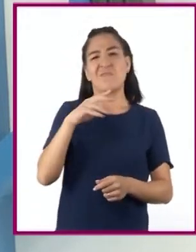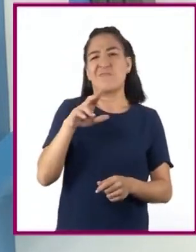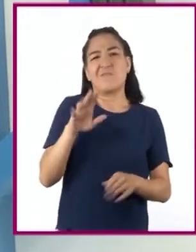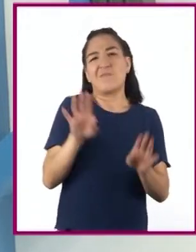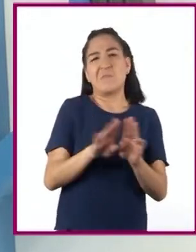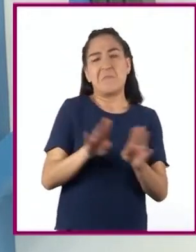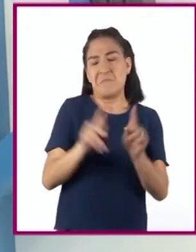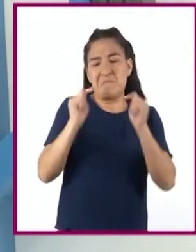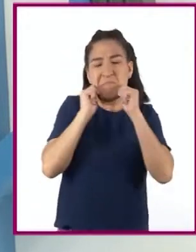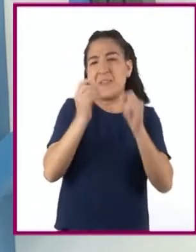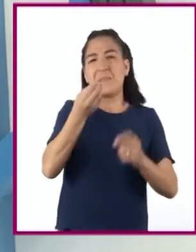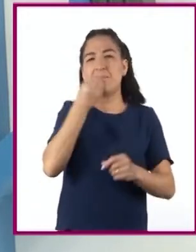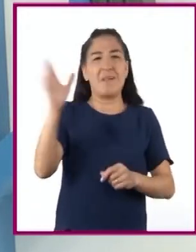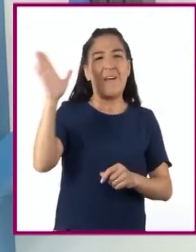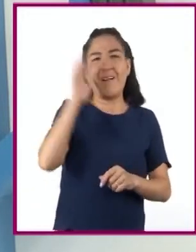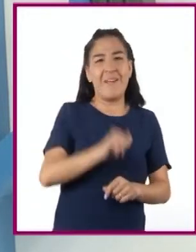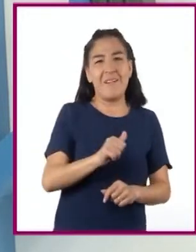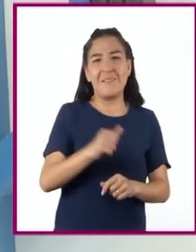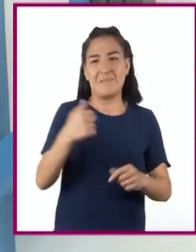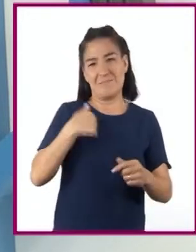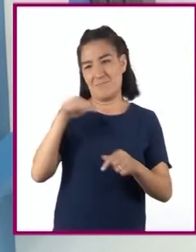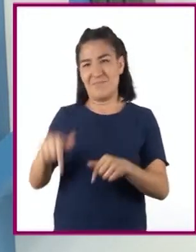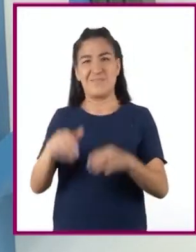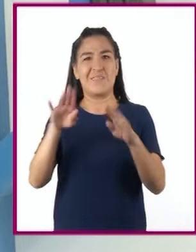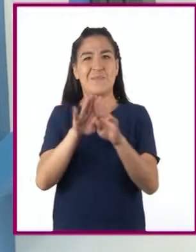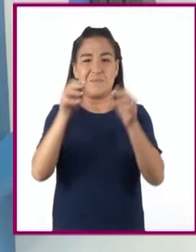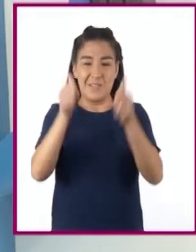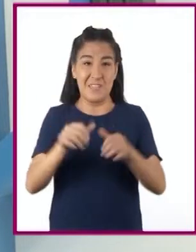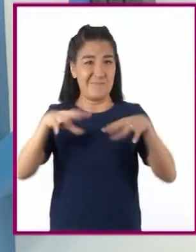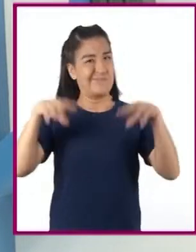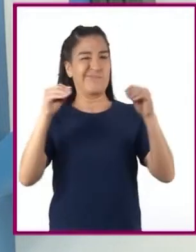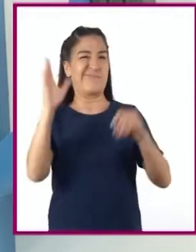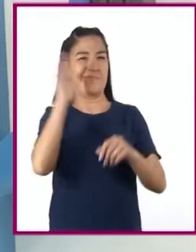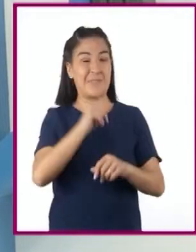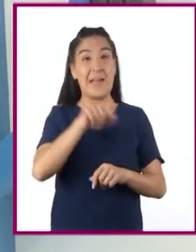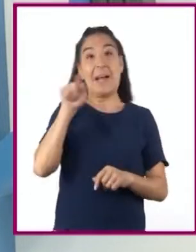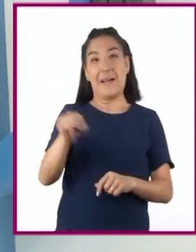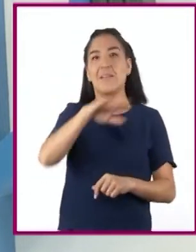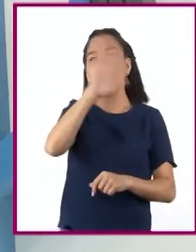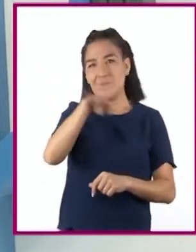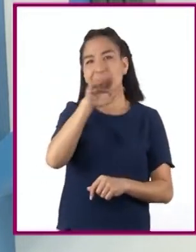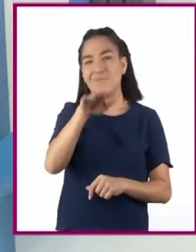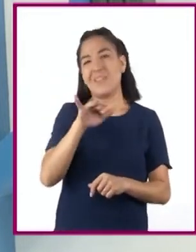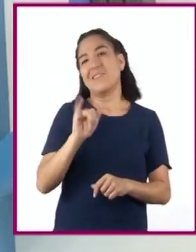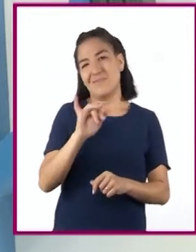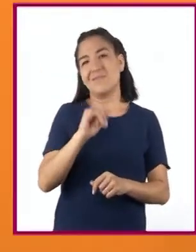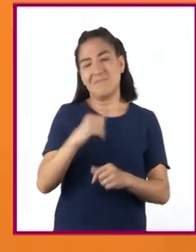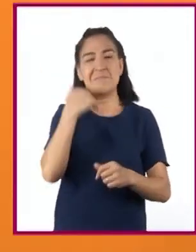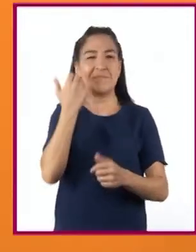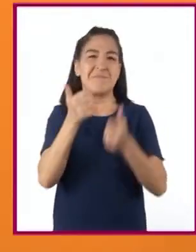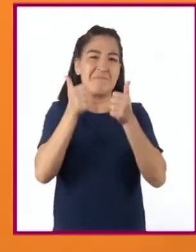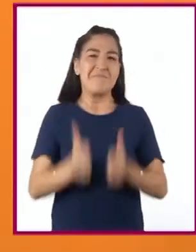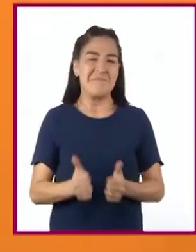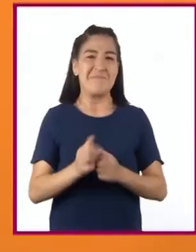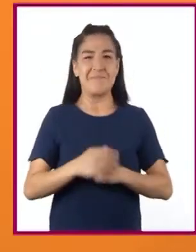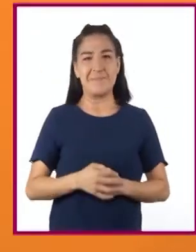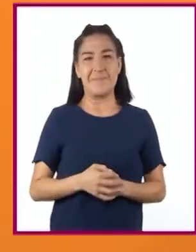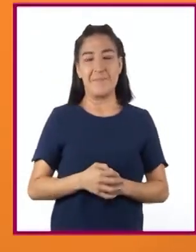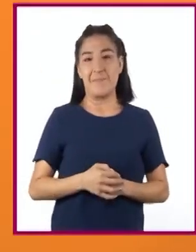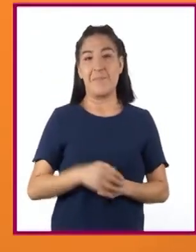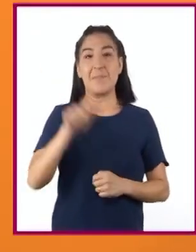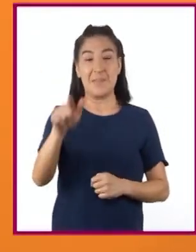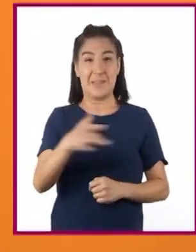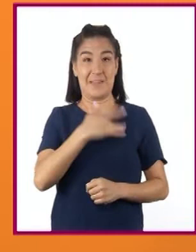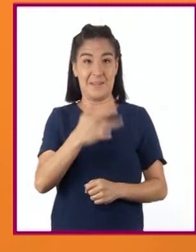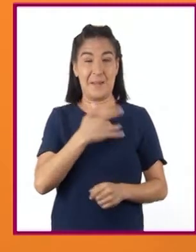que comer antes que estar encerrado en el circo, mientras que el elefante prefirió el cautiverio. Si consideras